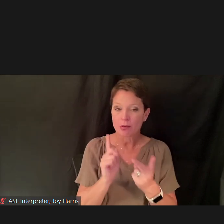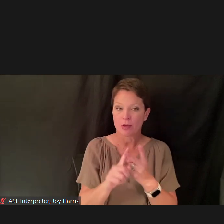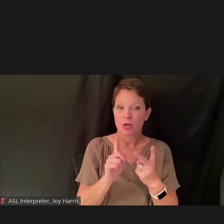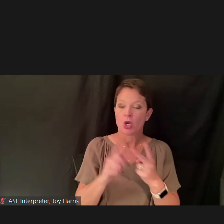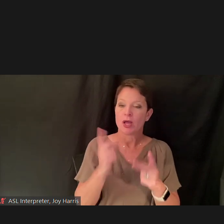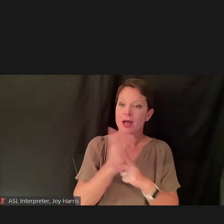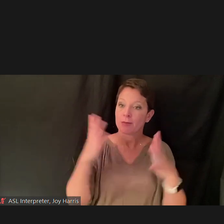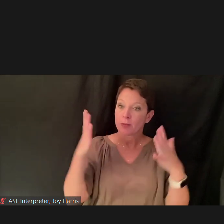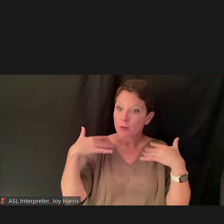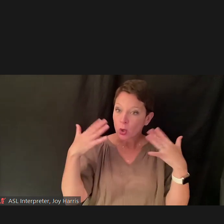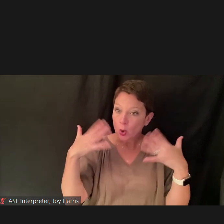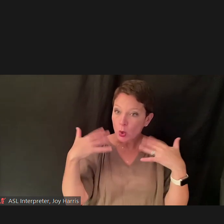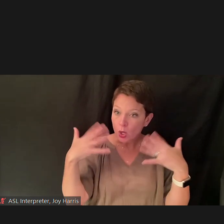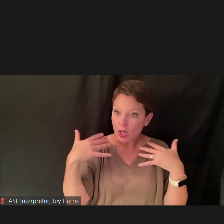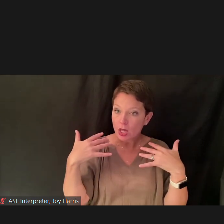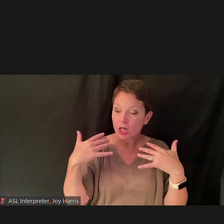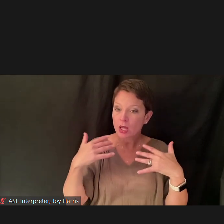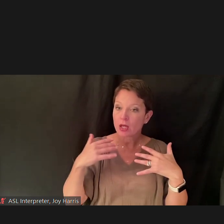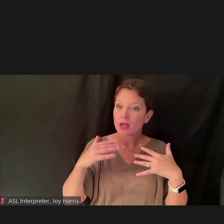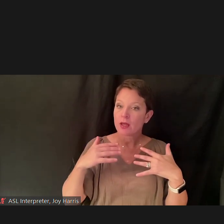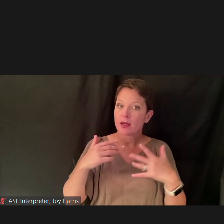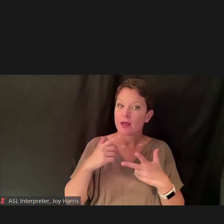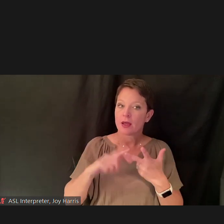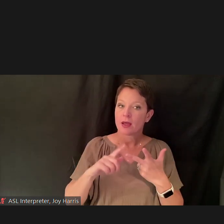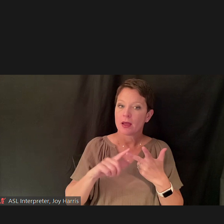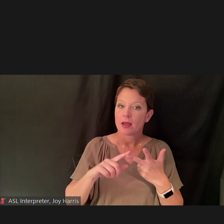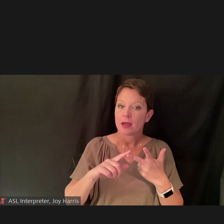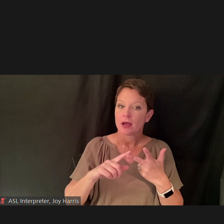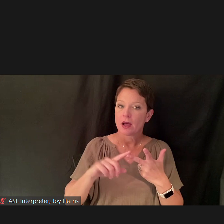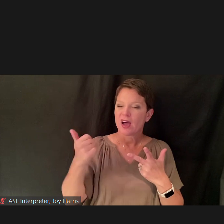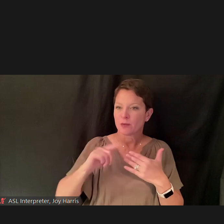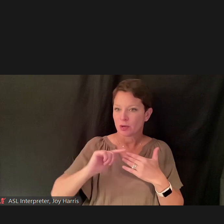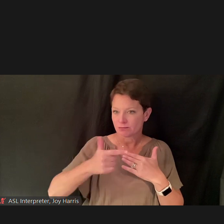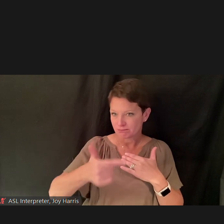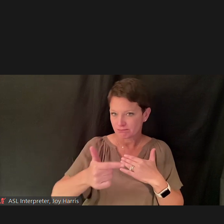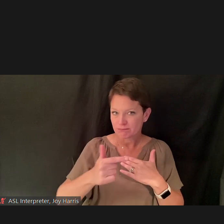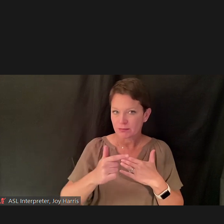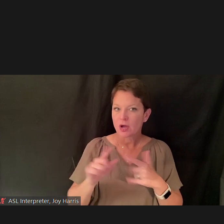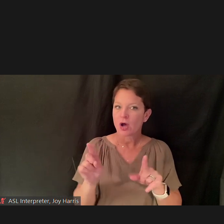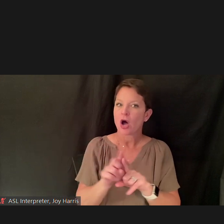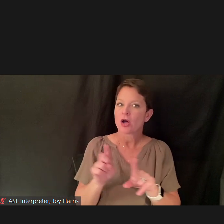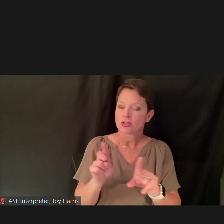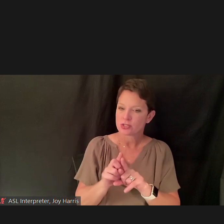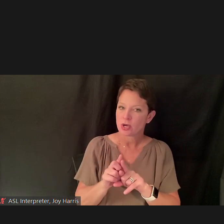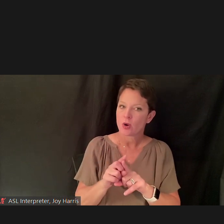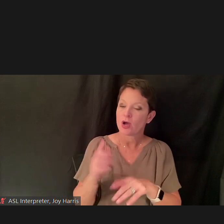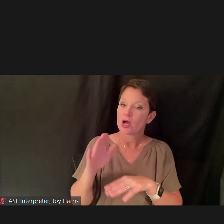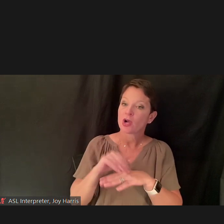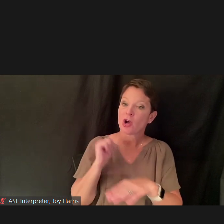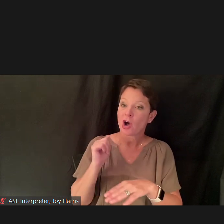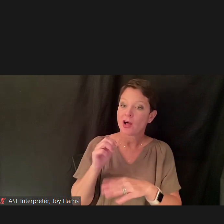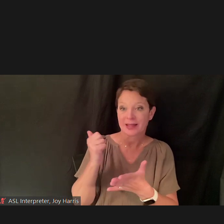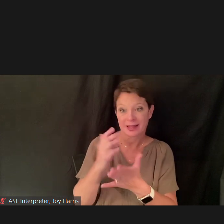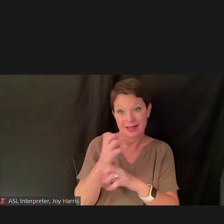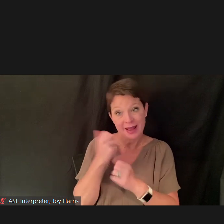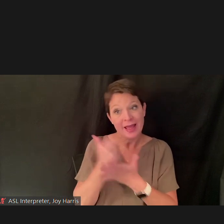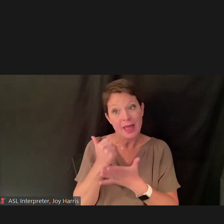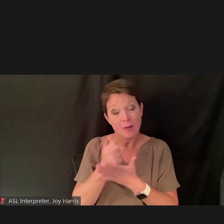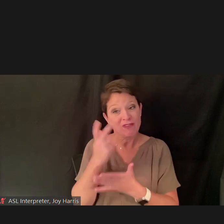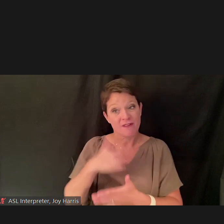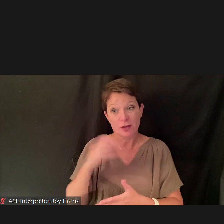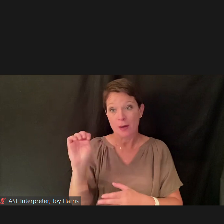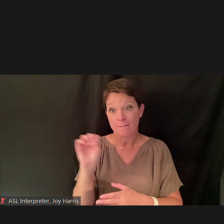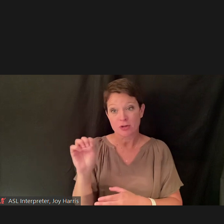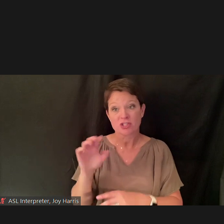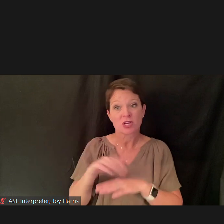queremos que busque ayuda. Usted sospecha de una persona que está experimentando una enfermedad relacionada